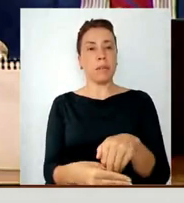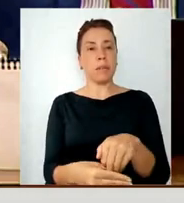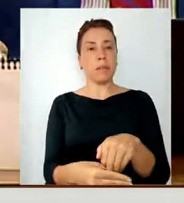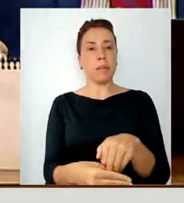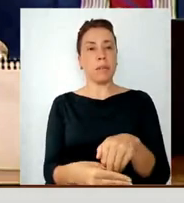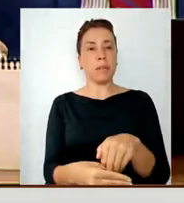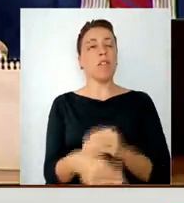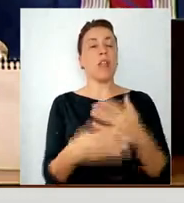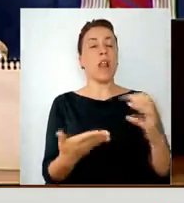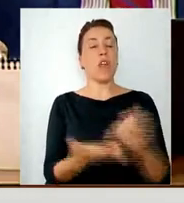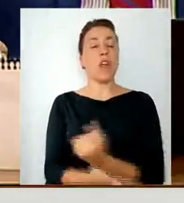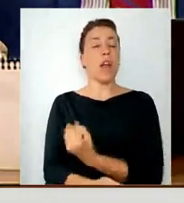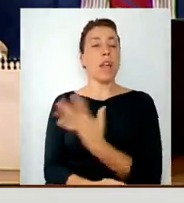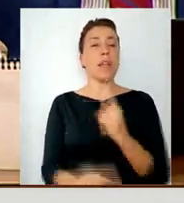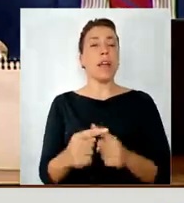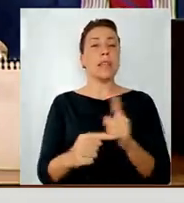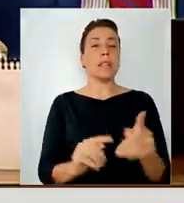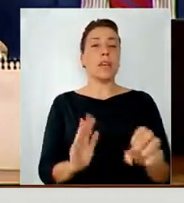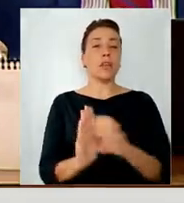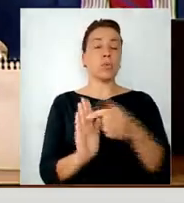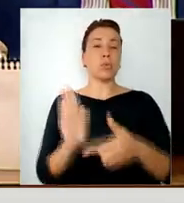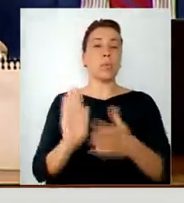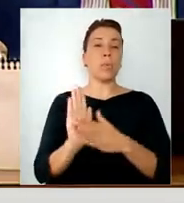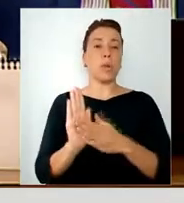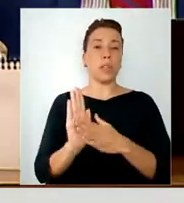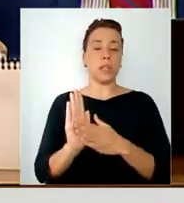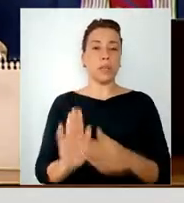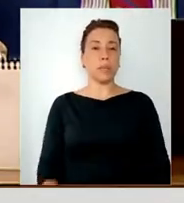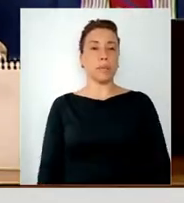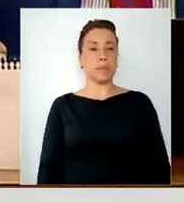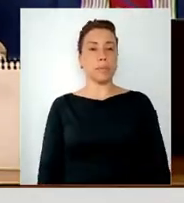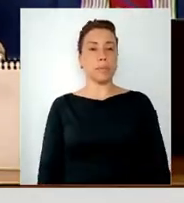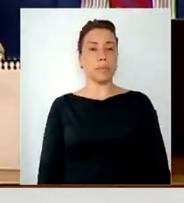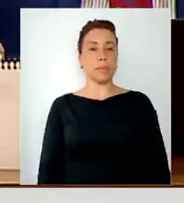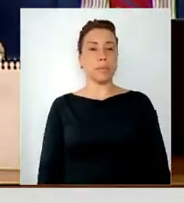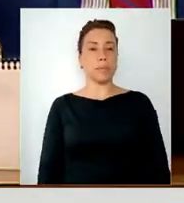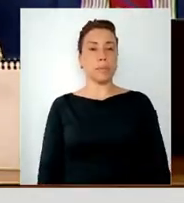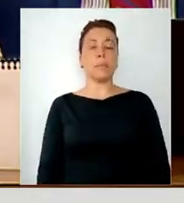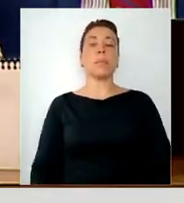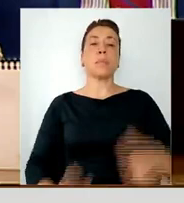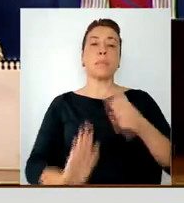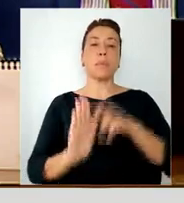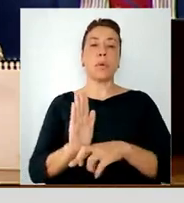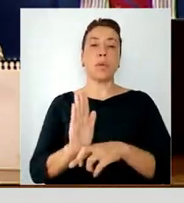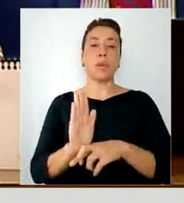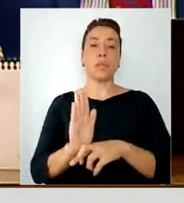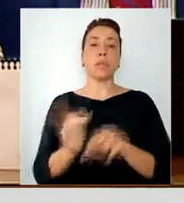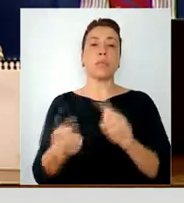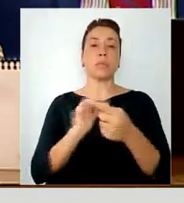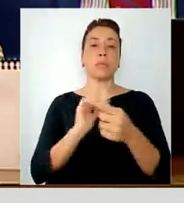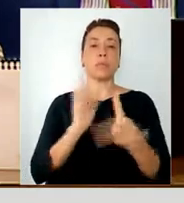el quorum constitucional requerido con esto el proyecto se despacha a ley